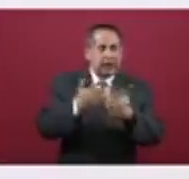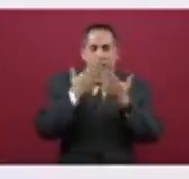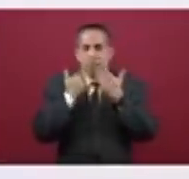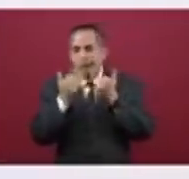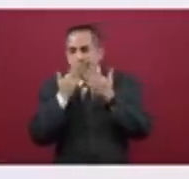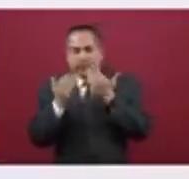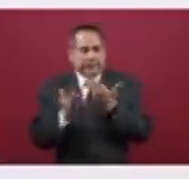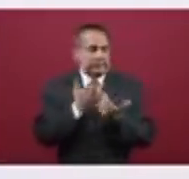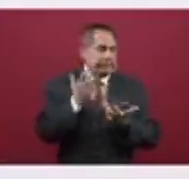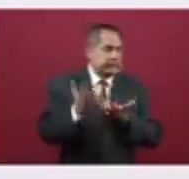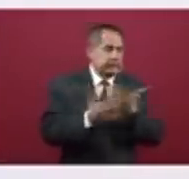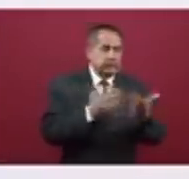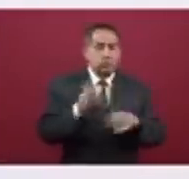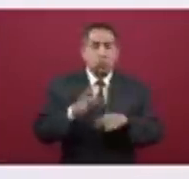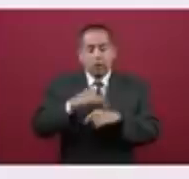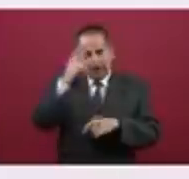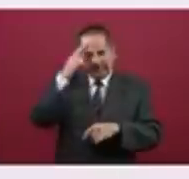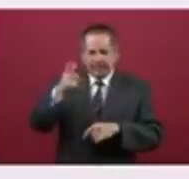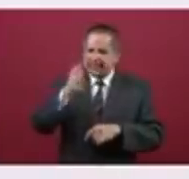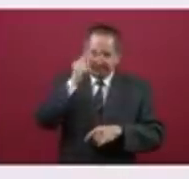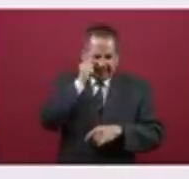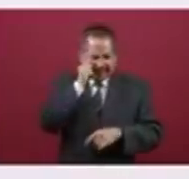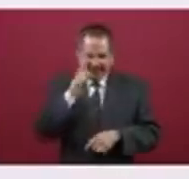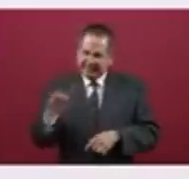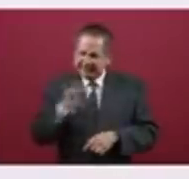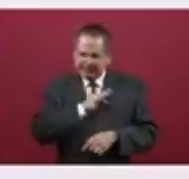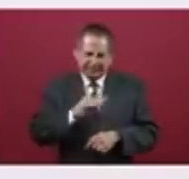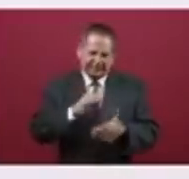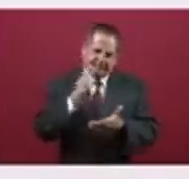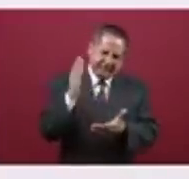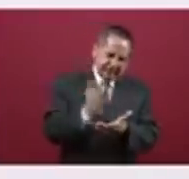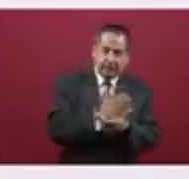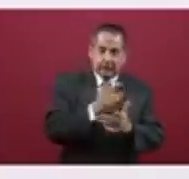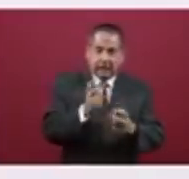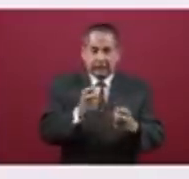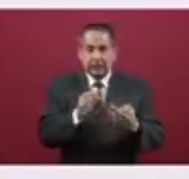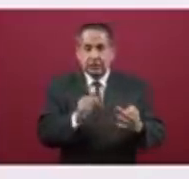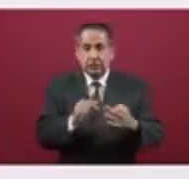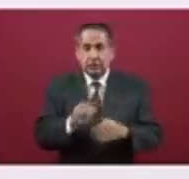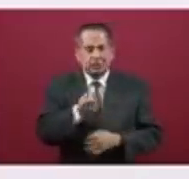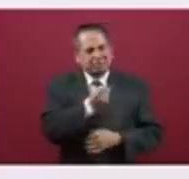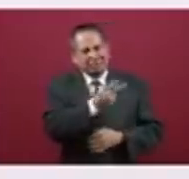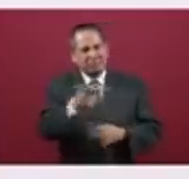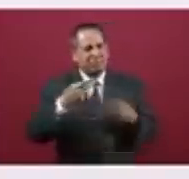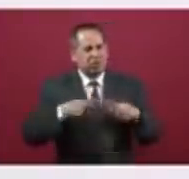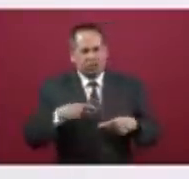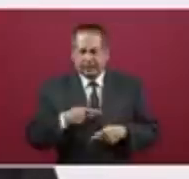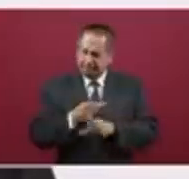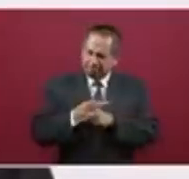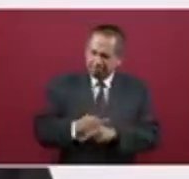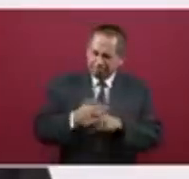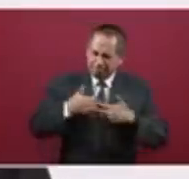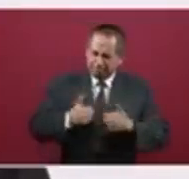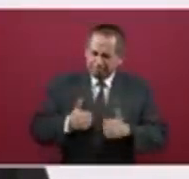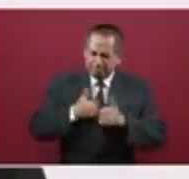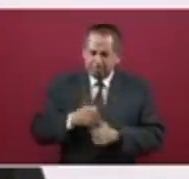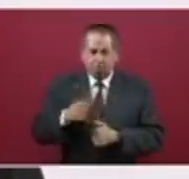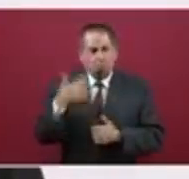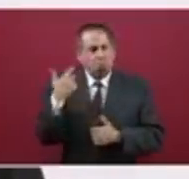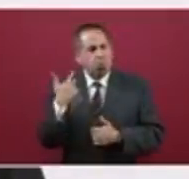porque decidimos enfrentar el robo de combustible se portaron a la altura de las